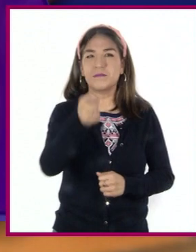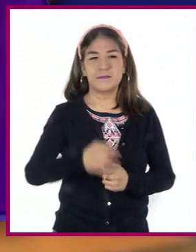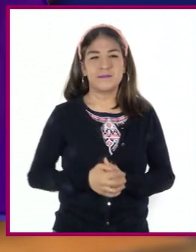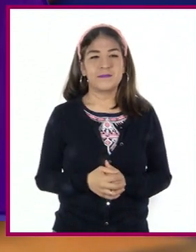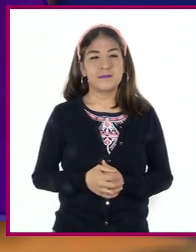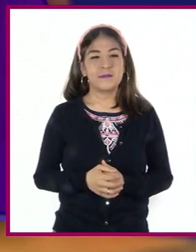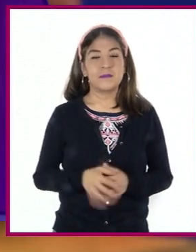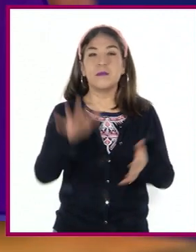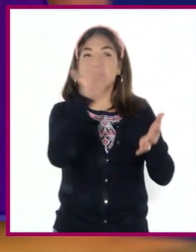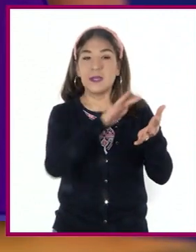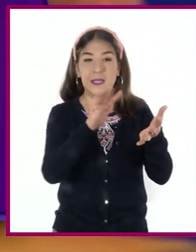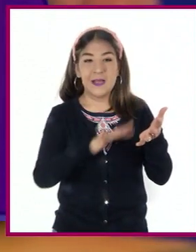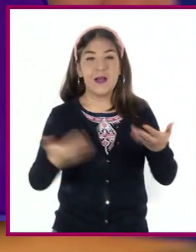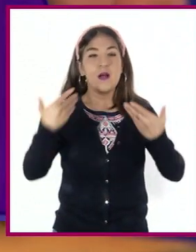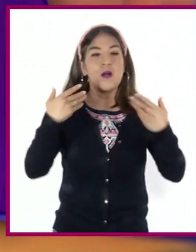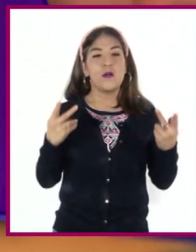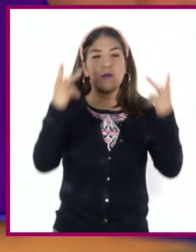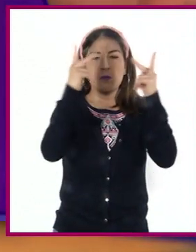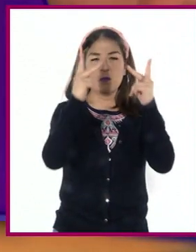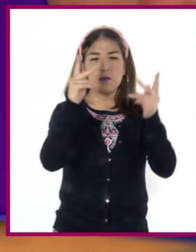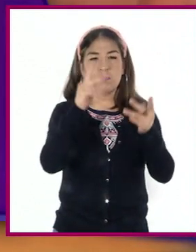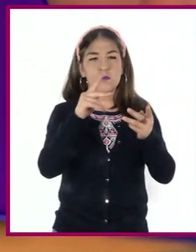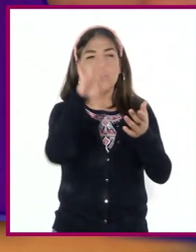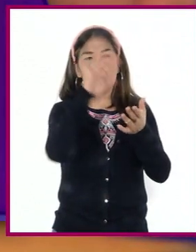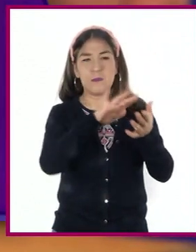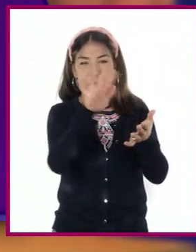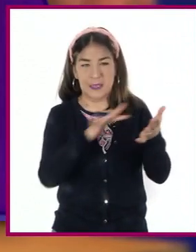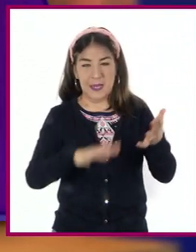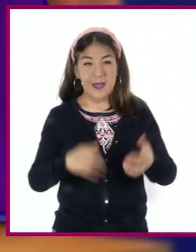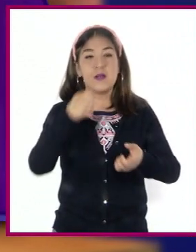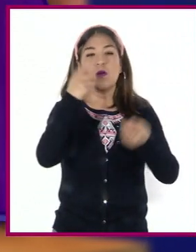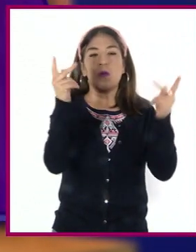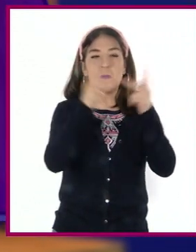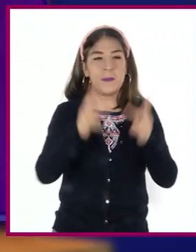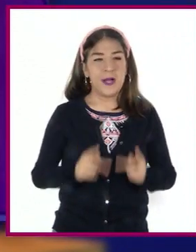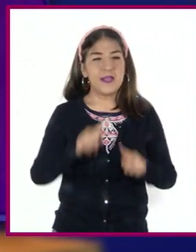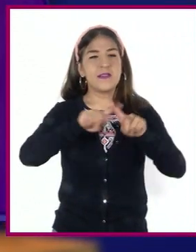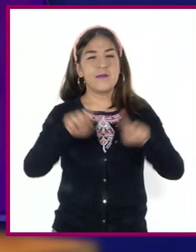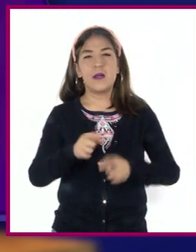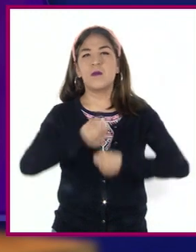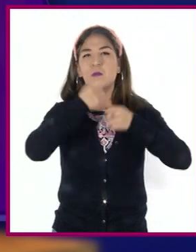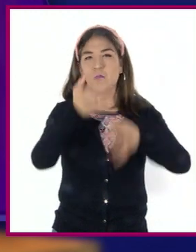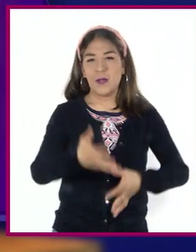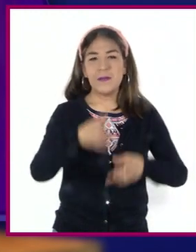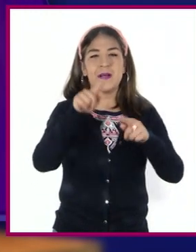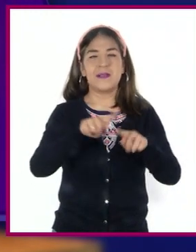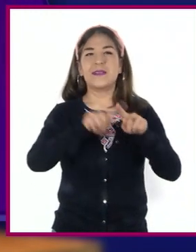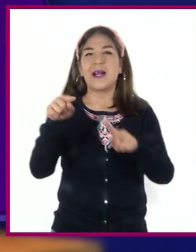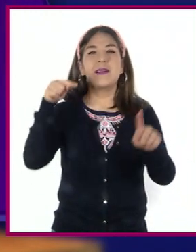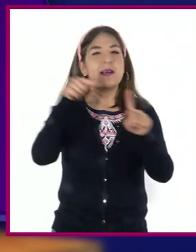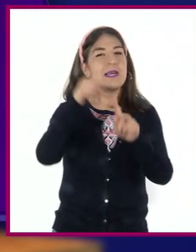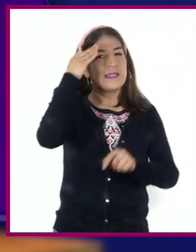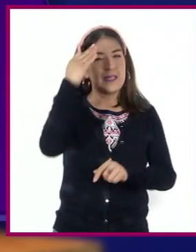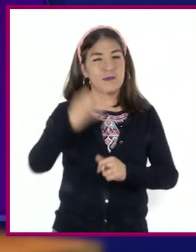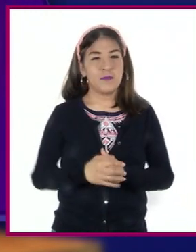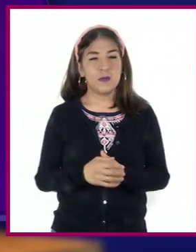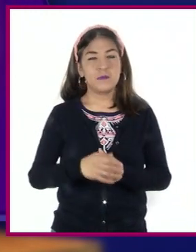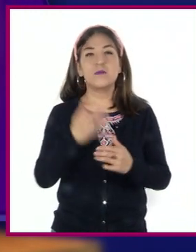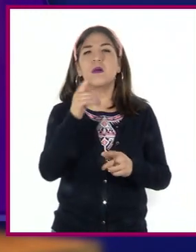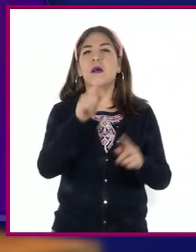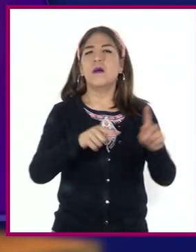ni tictosneki, mamotemo, tlenkenikatza mo ihcuilowaj, xochitlactoli, y que no